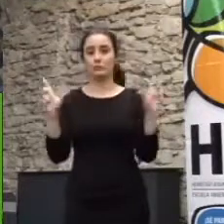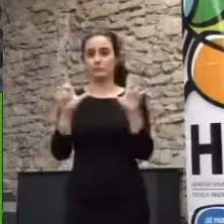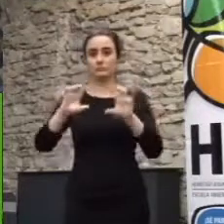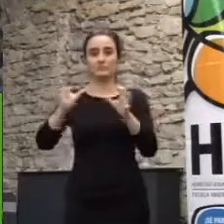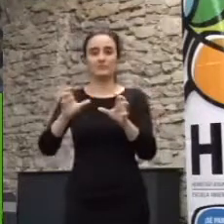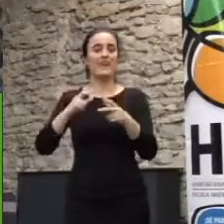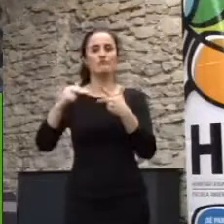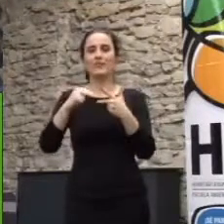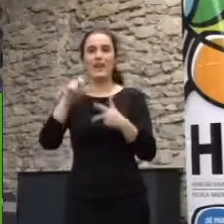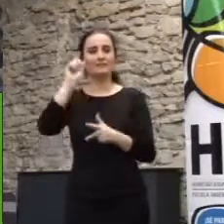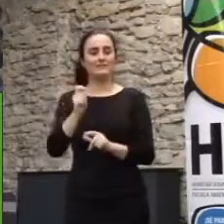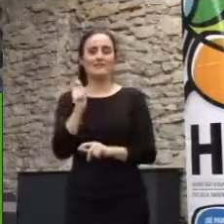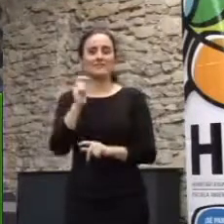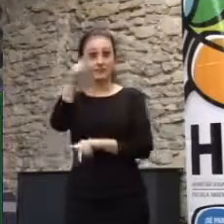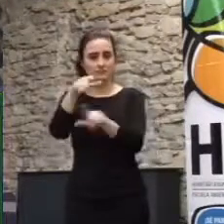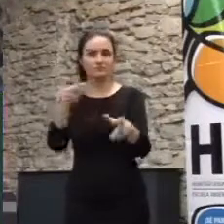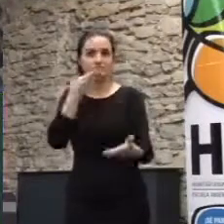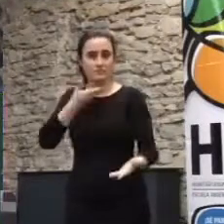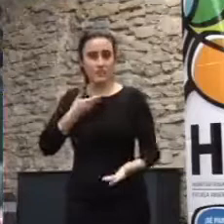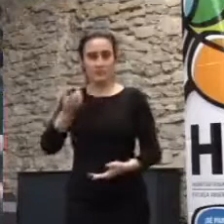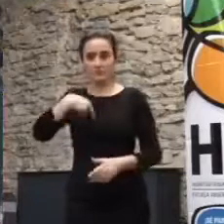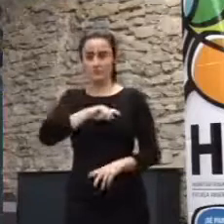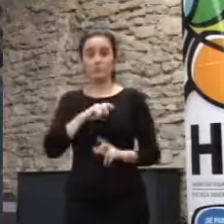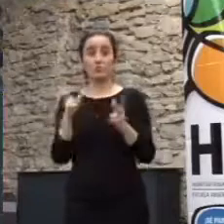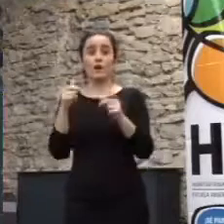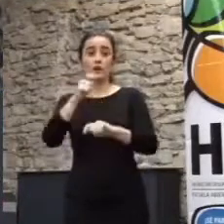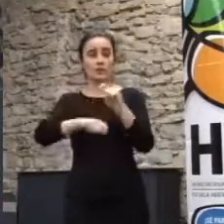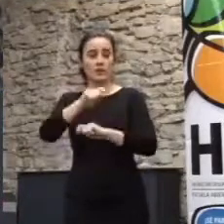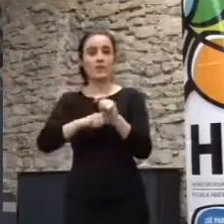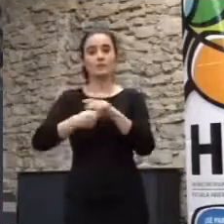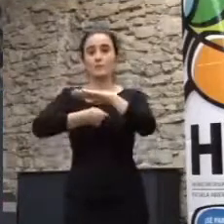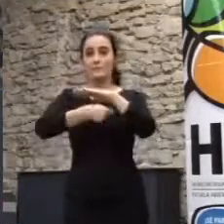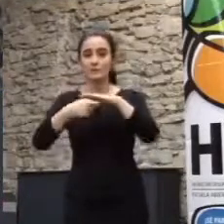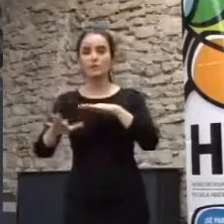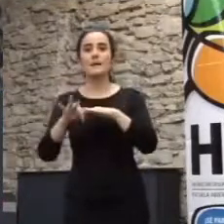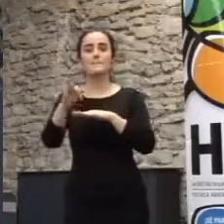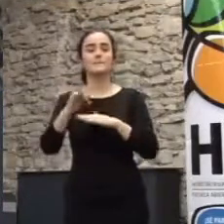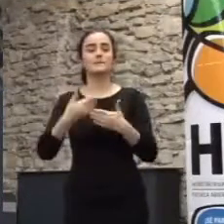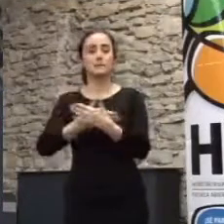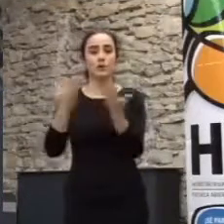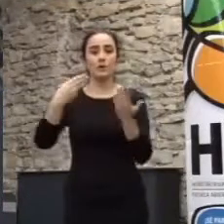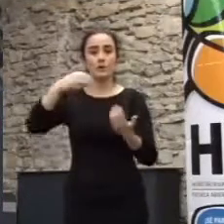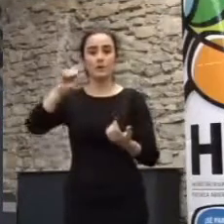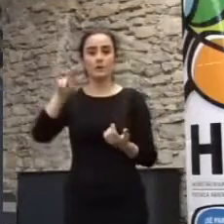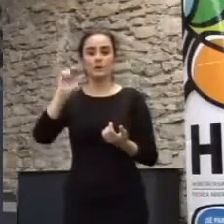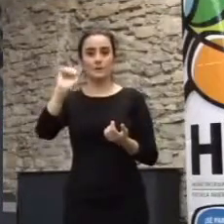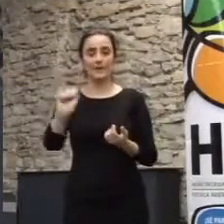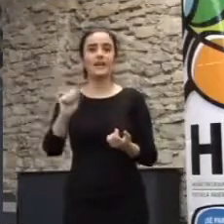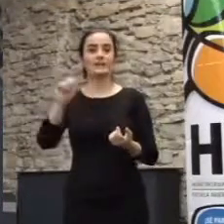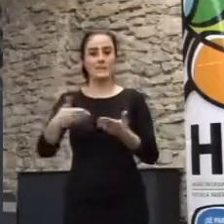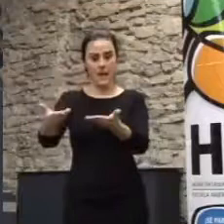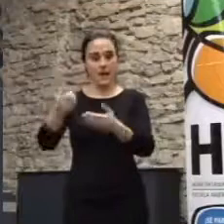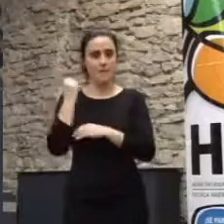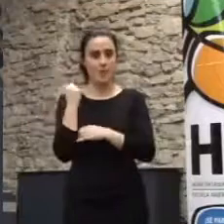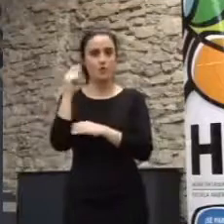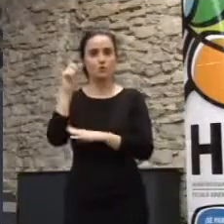euskera, desde la Asociación Vitoriana de Euskaltzales Geu, con apoyo del periódico Berria y también del medio de comunicación Goiena, de